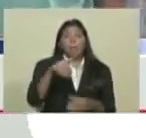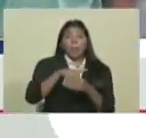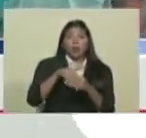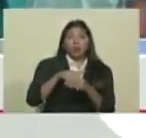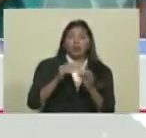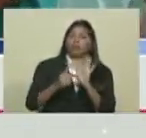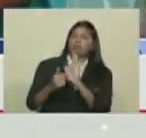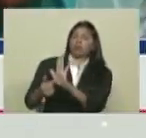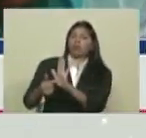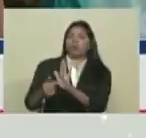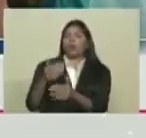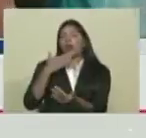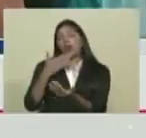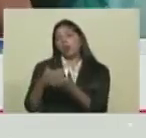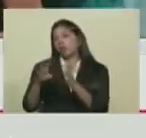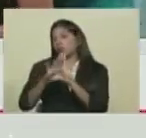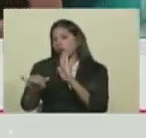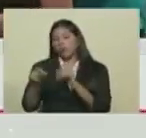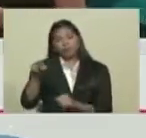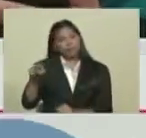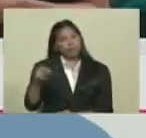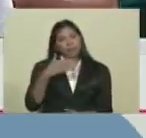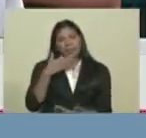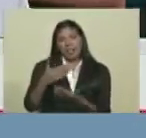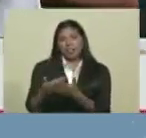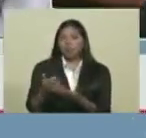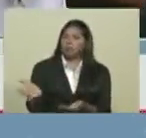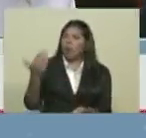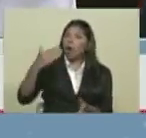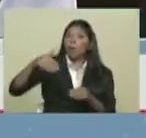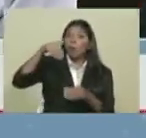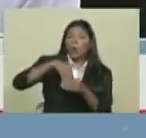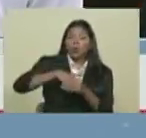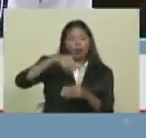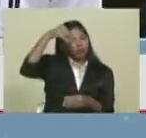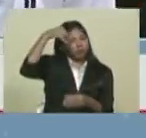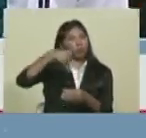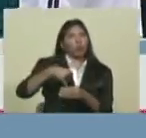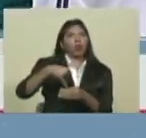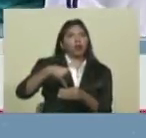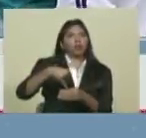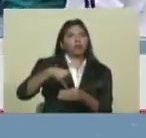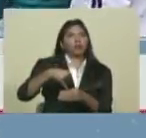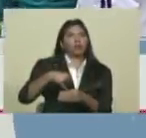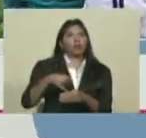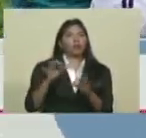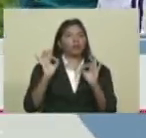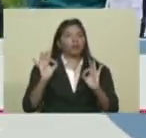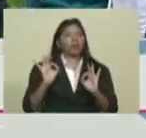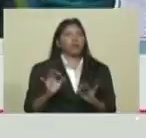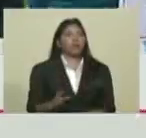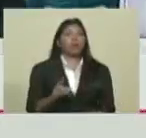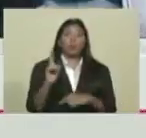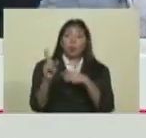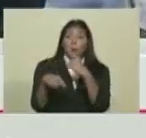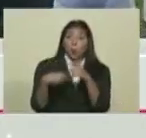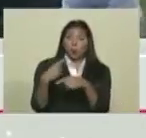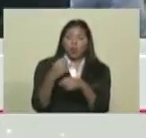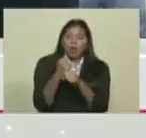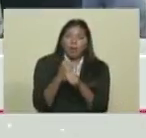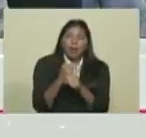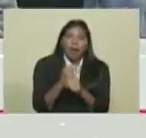dicho, gracias a la constituyente. A votar y a votar. Y luego esperar los